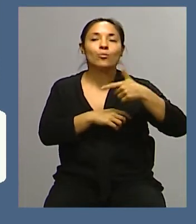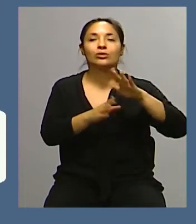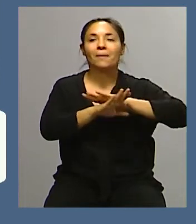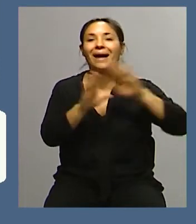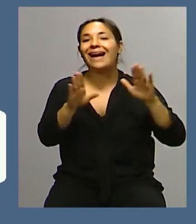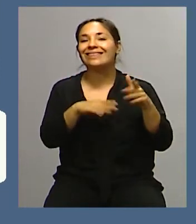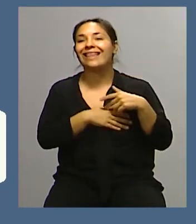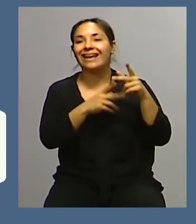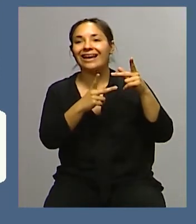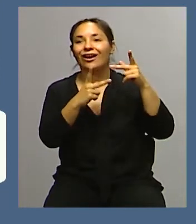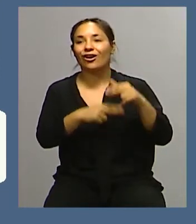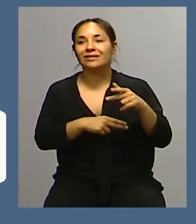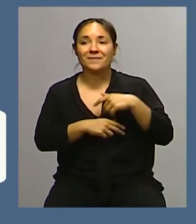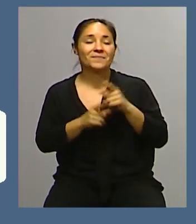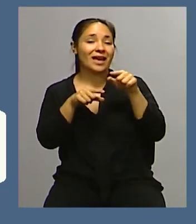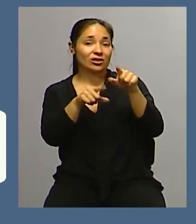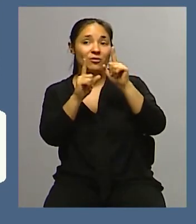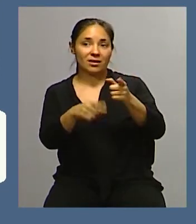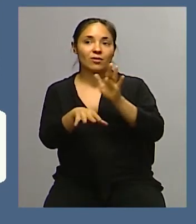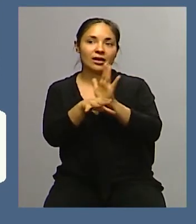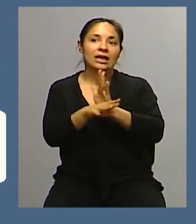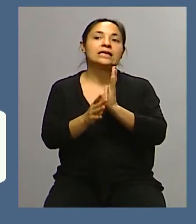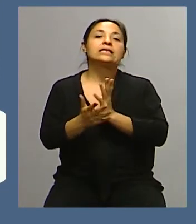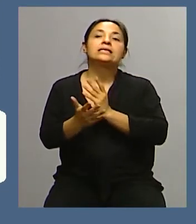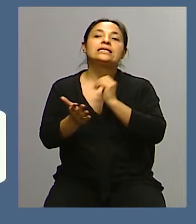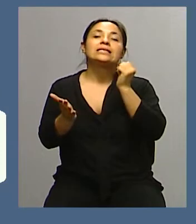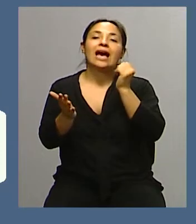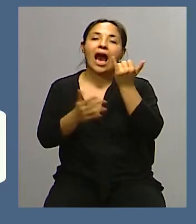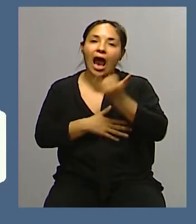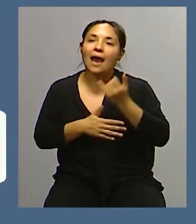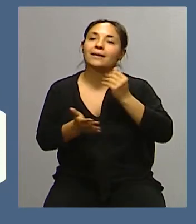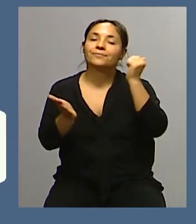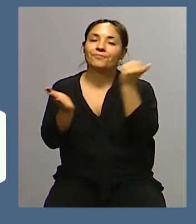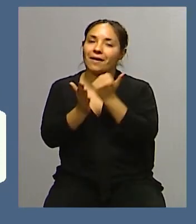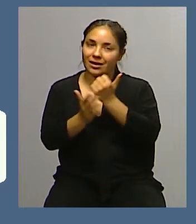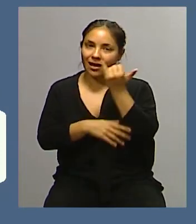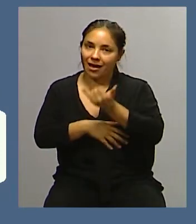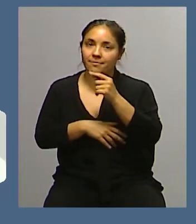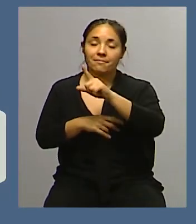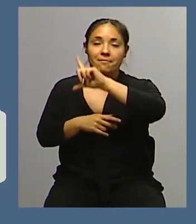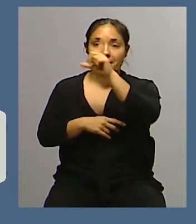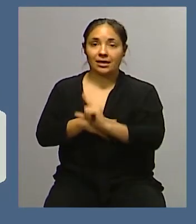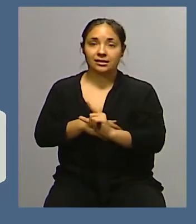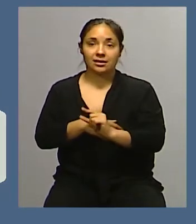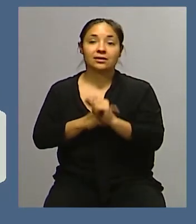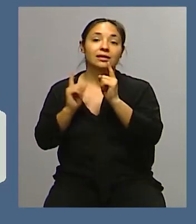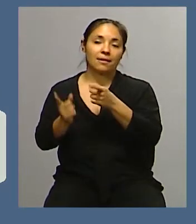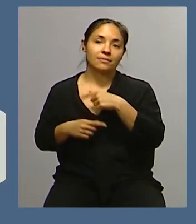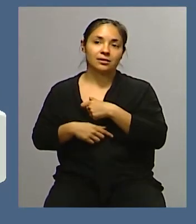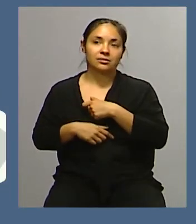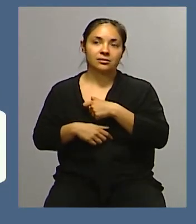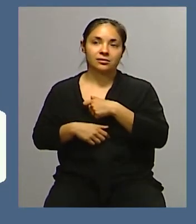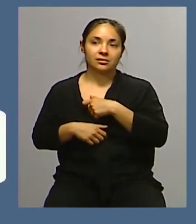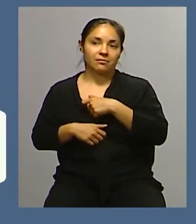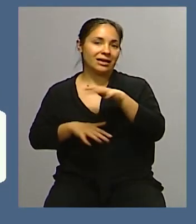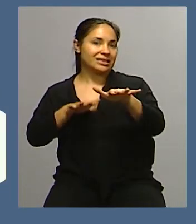de utilizar. Pero por eso mismo también es simbólico que se haga ahí. Es muy simbólico hablar de estos temas en países donde a veces han sido negadores de